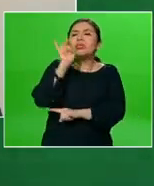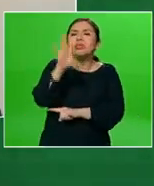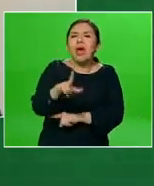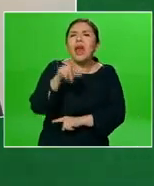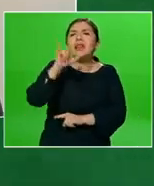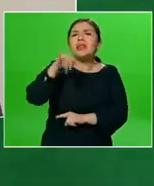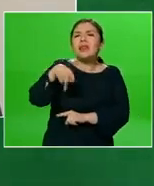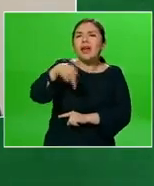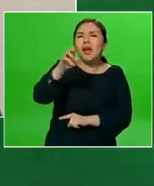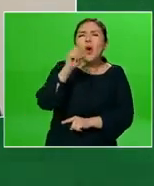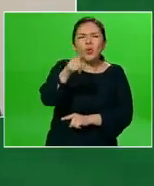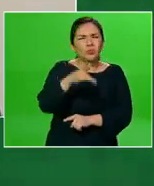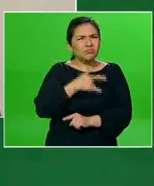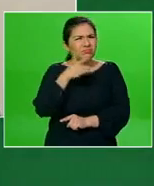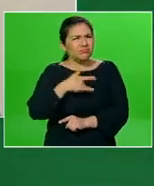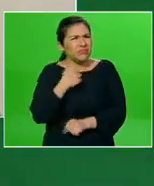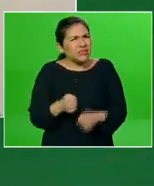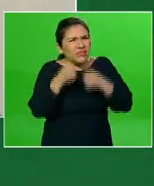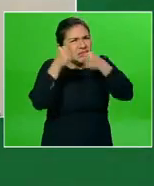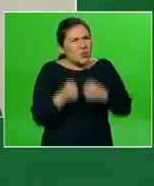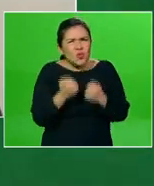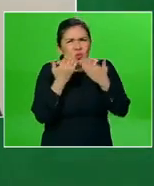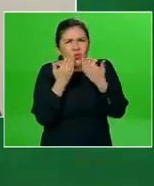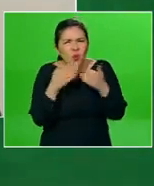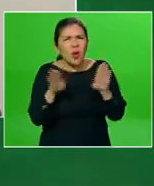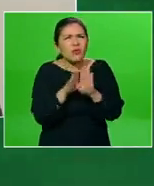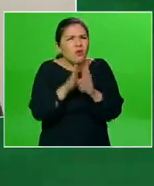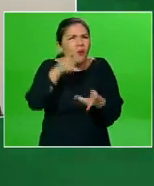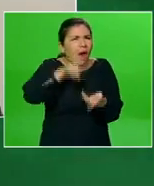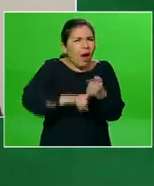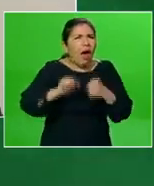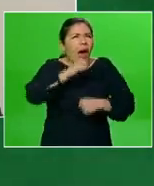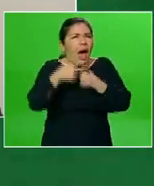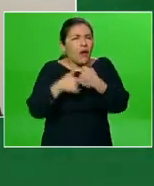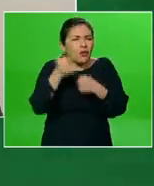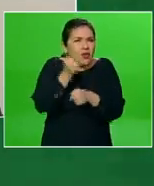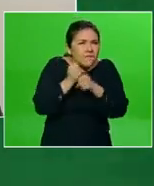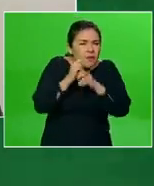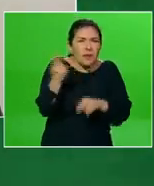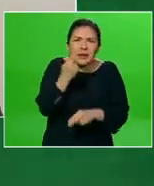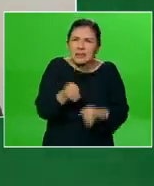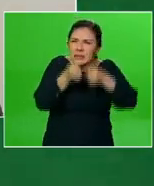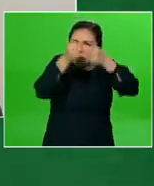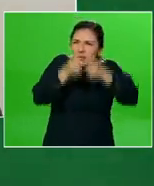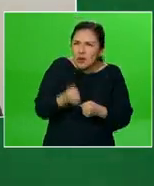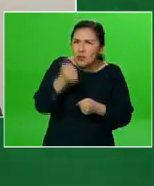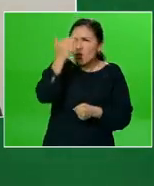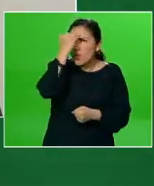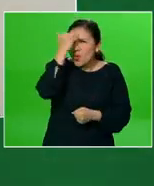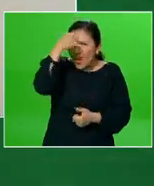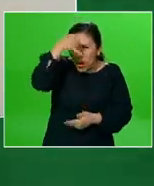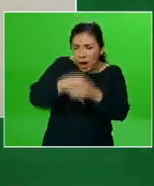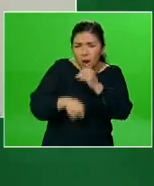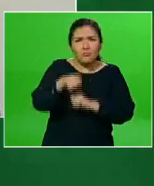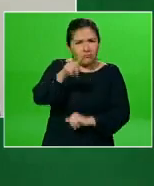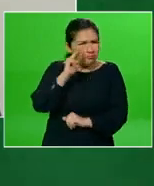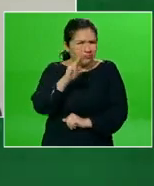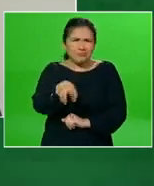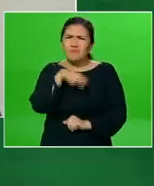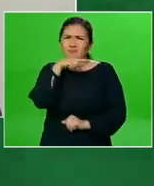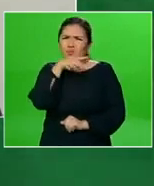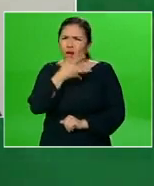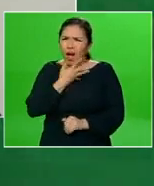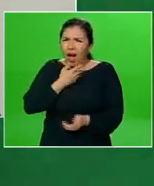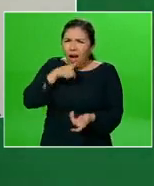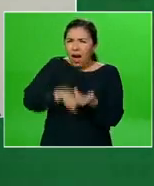si usted no está seguro si esto que está leyendo es realmente información oficial y es lo que está sucediendo no se pregunte aquí